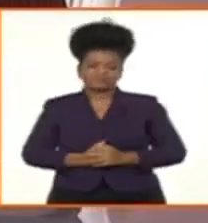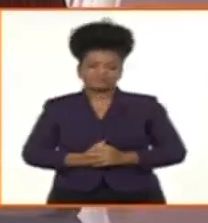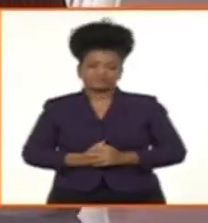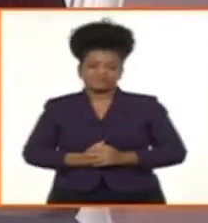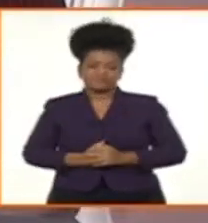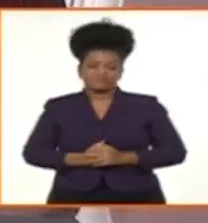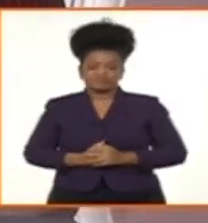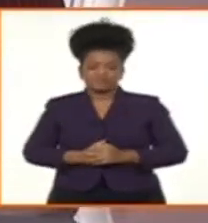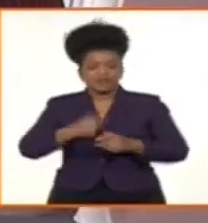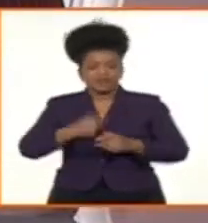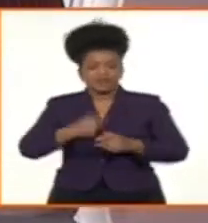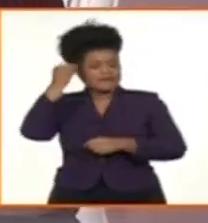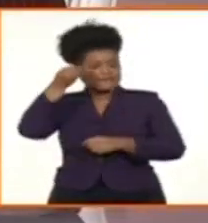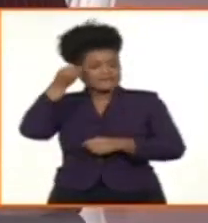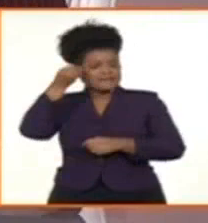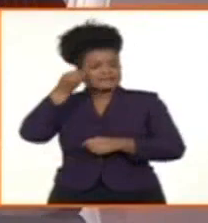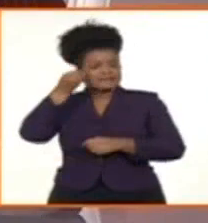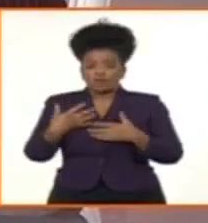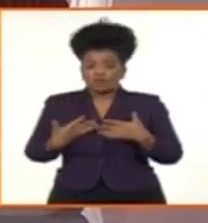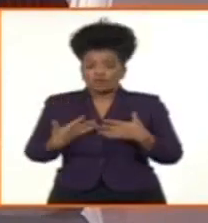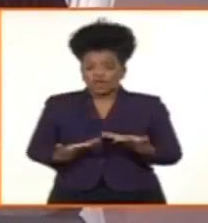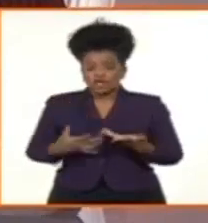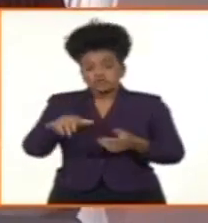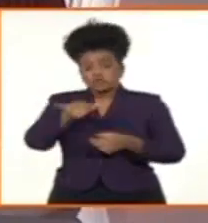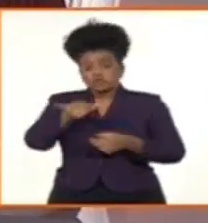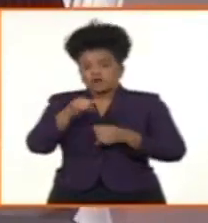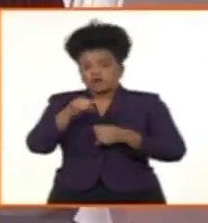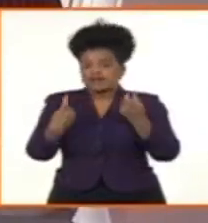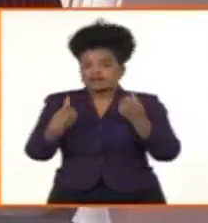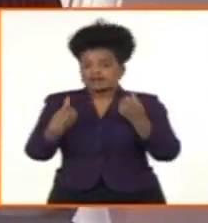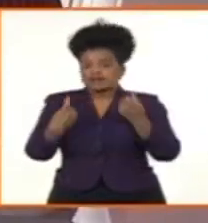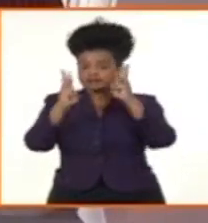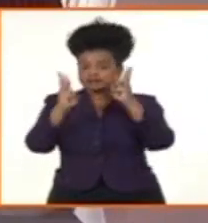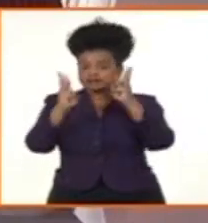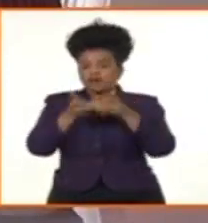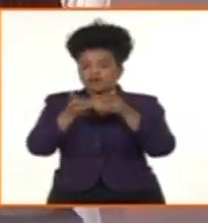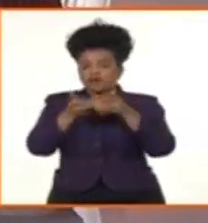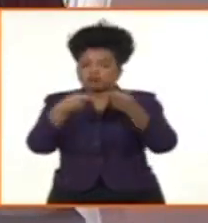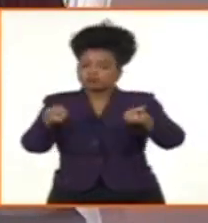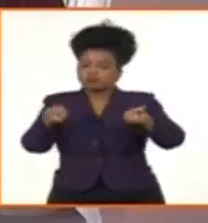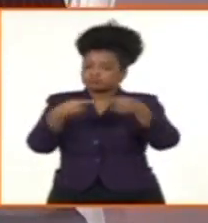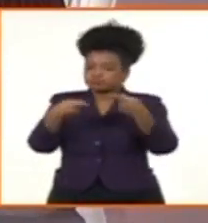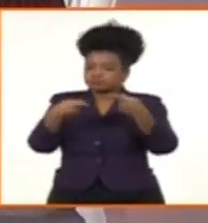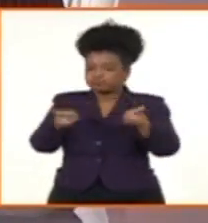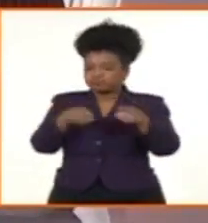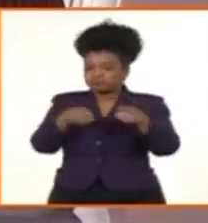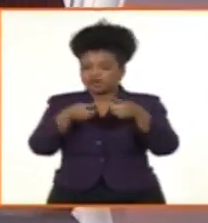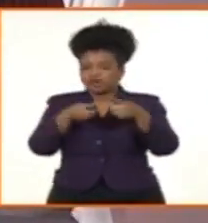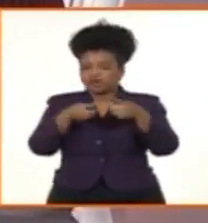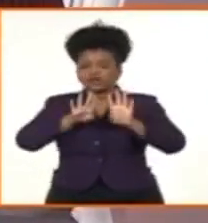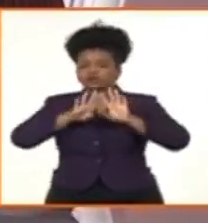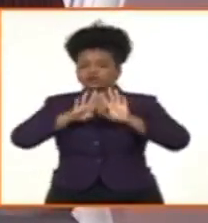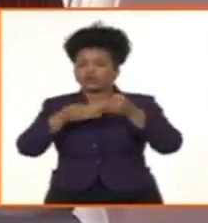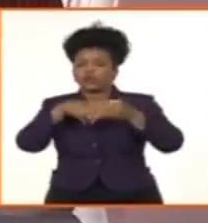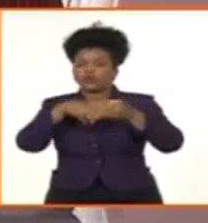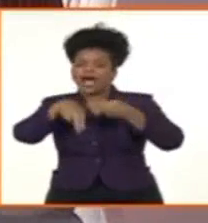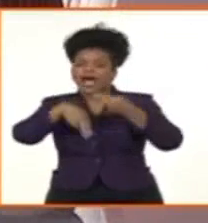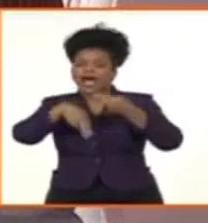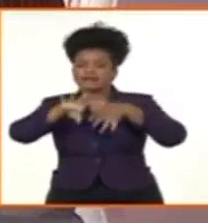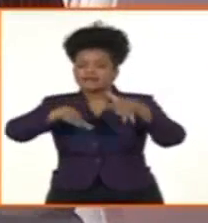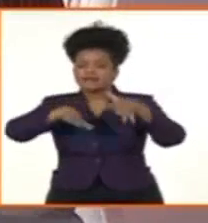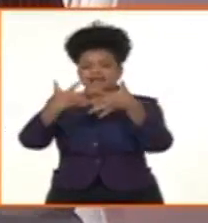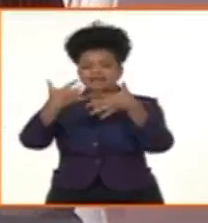pensamos también en el entretenimiento, porque también se dieron conciertos en línea. Es decir, para hacer todo eso, ¿qué tuvo que hacer ETESA? En un escenario